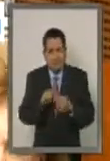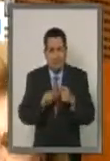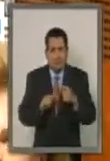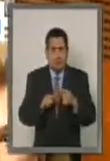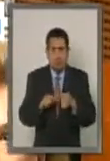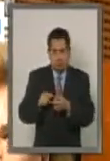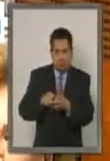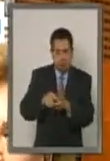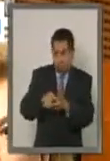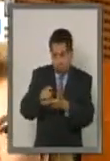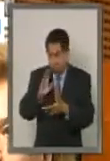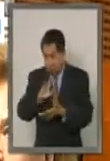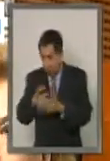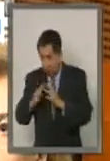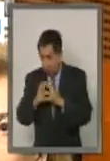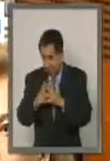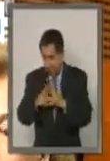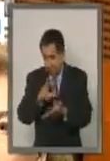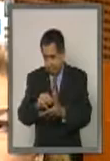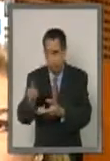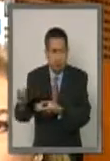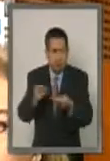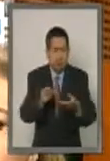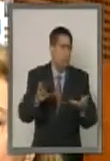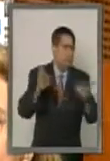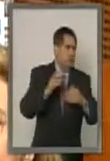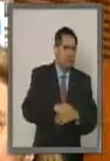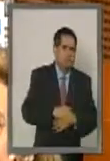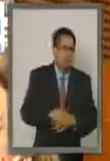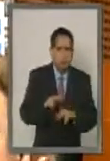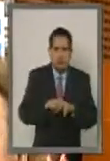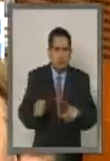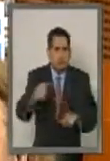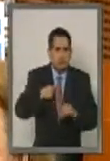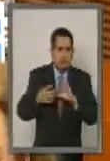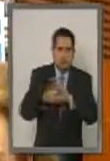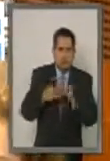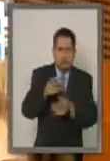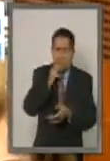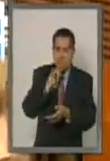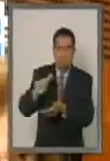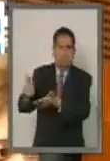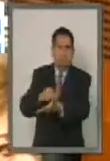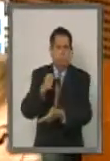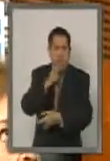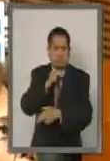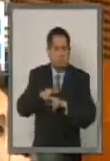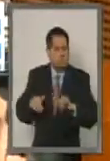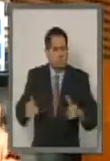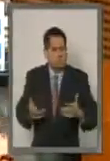en contra. Lamentablemente, ni siquiera me dieron la oportunidad de firmarlo en contra.